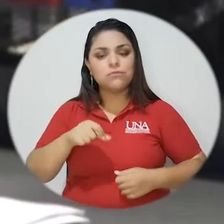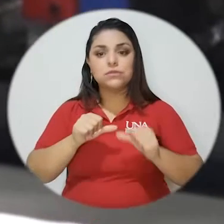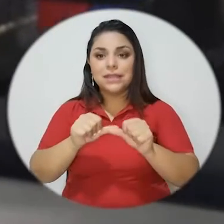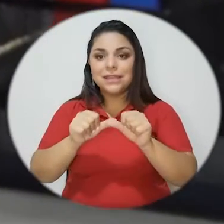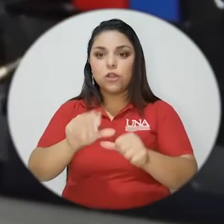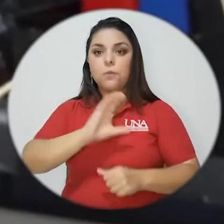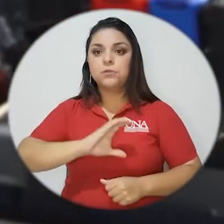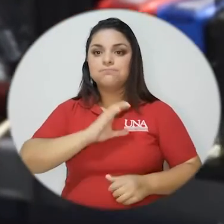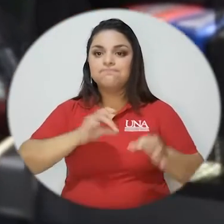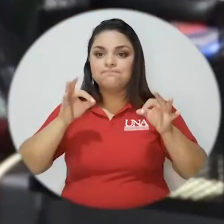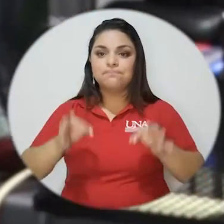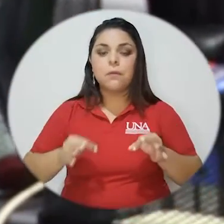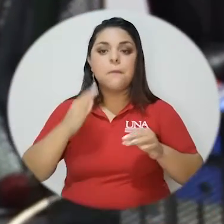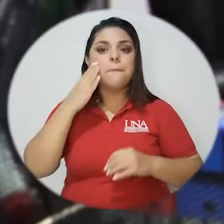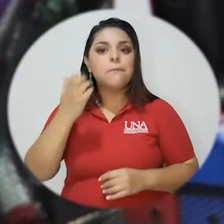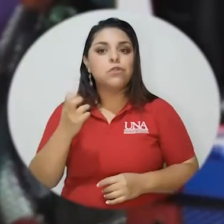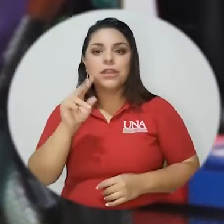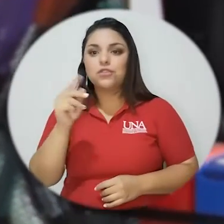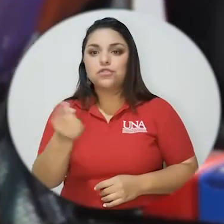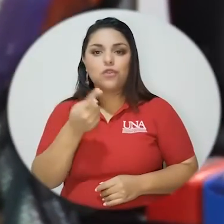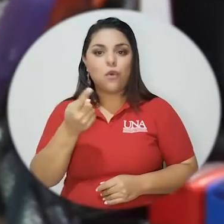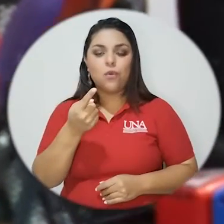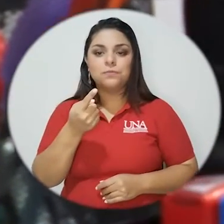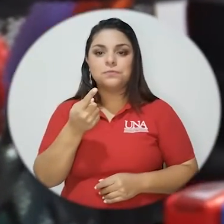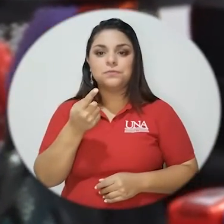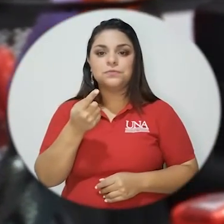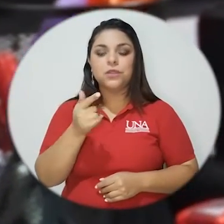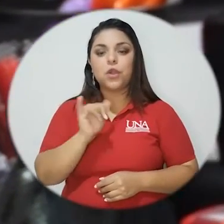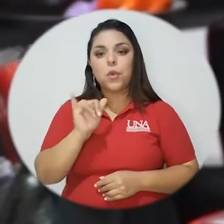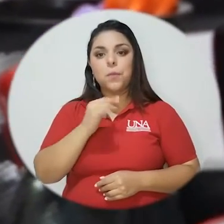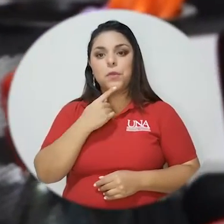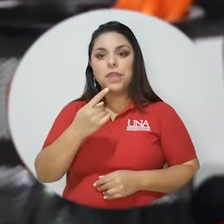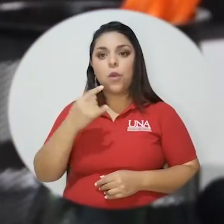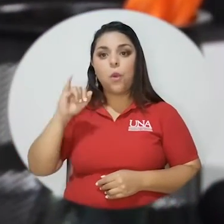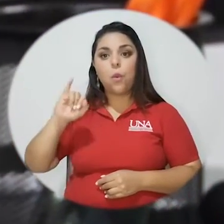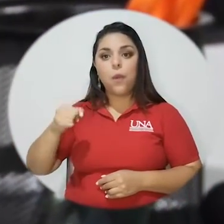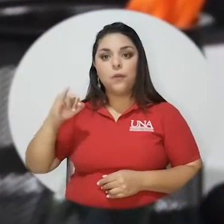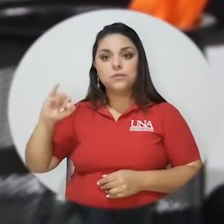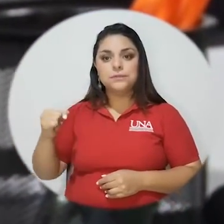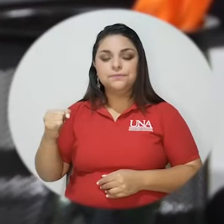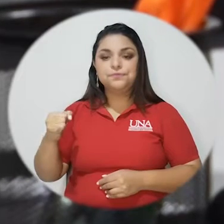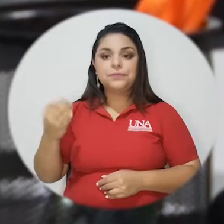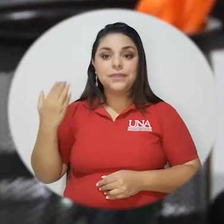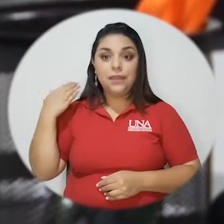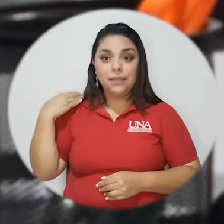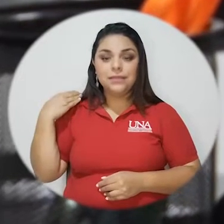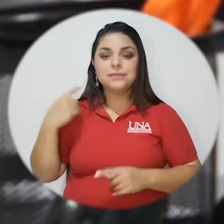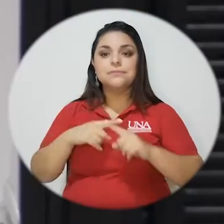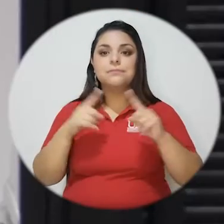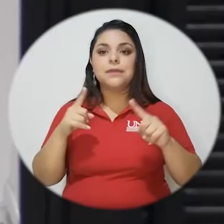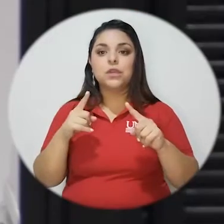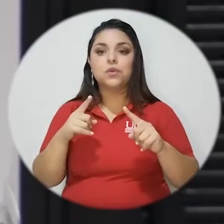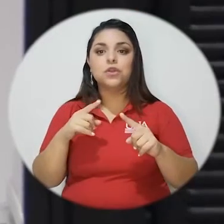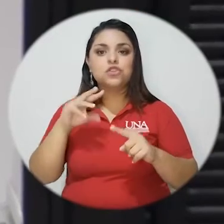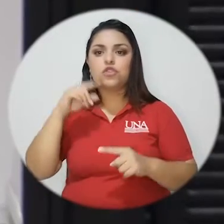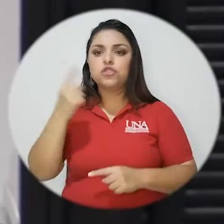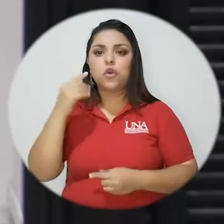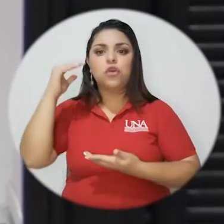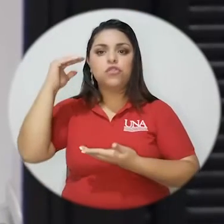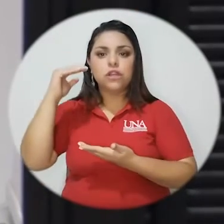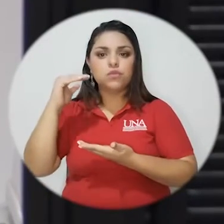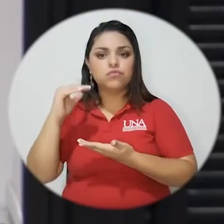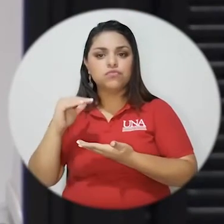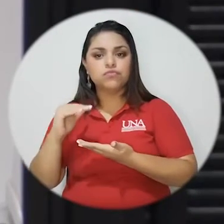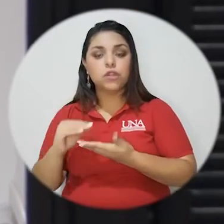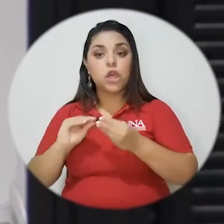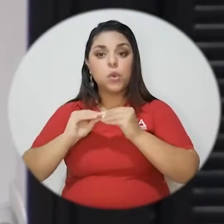que mantener este comportamiento, porque no solamente, lo señalaba Juan José, no solamente se ha reducido